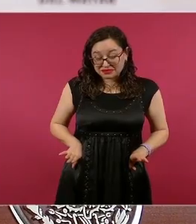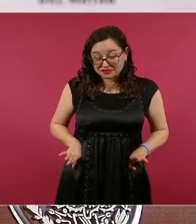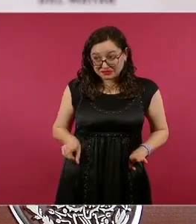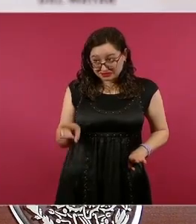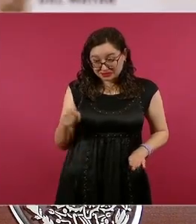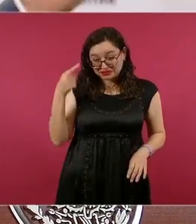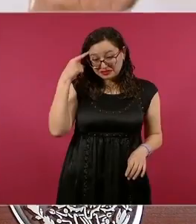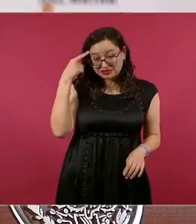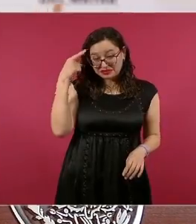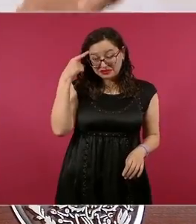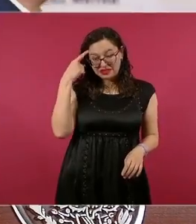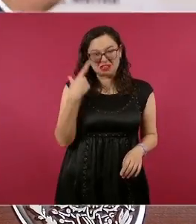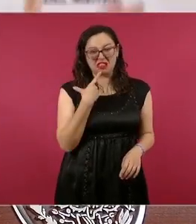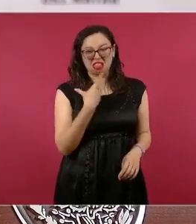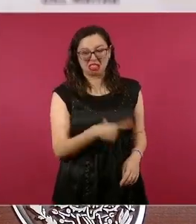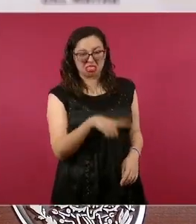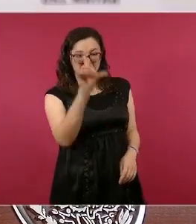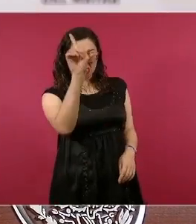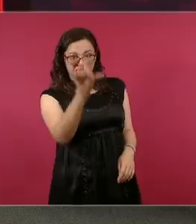pues